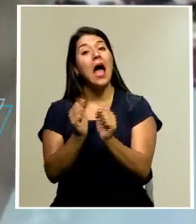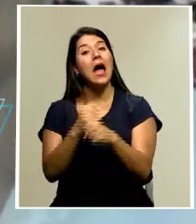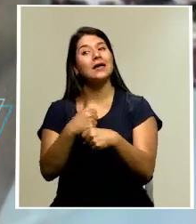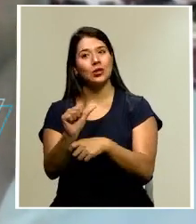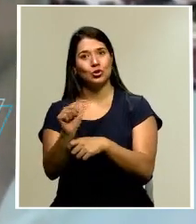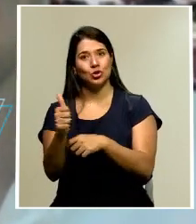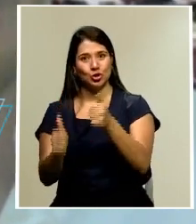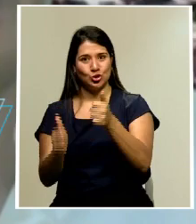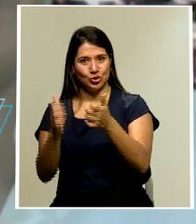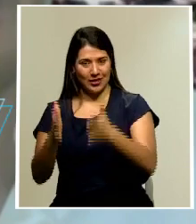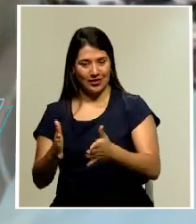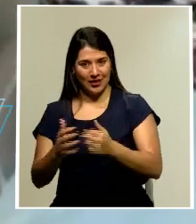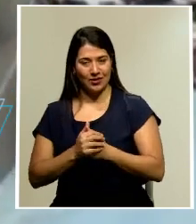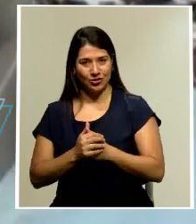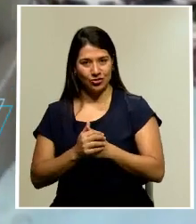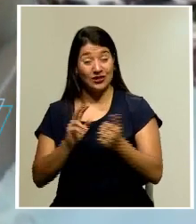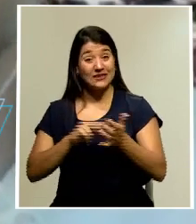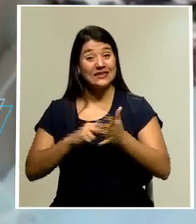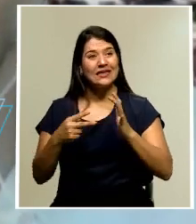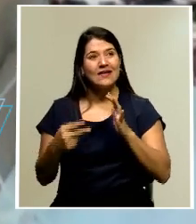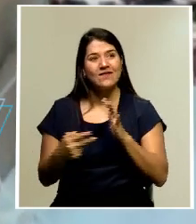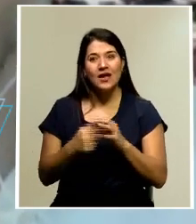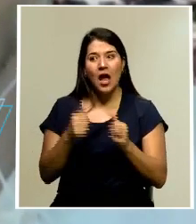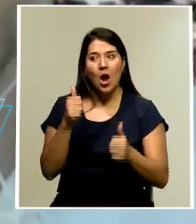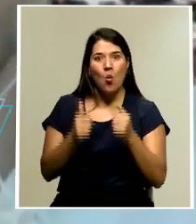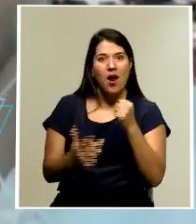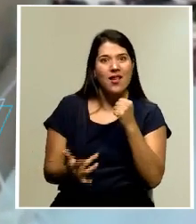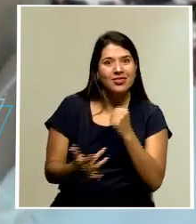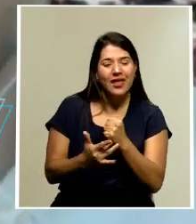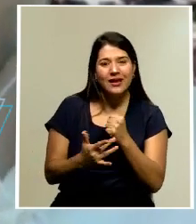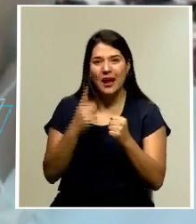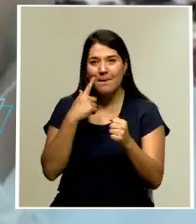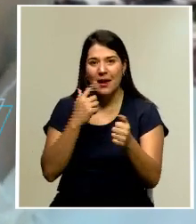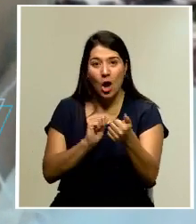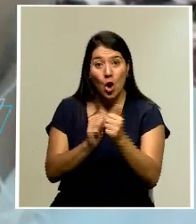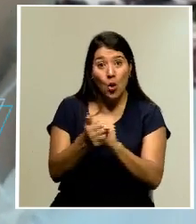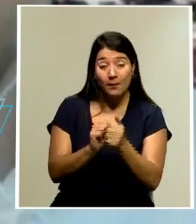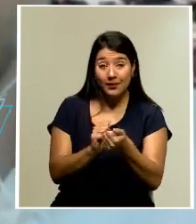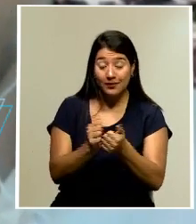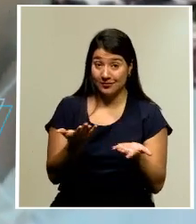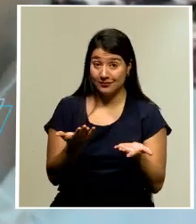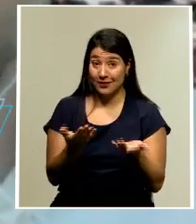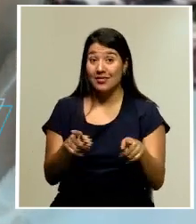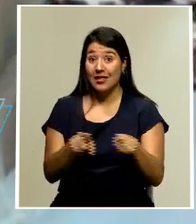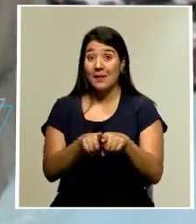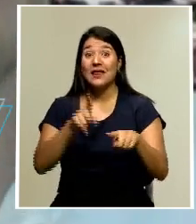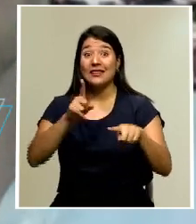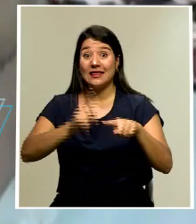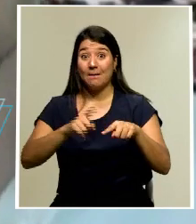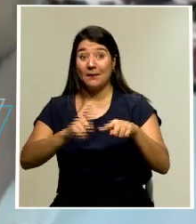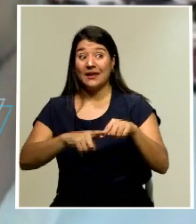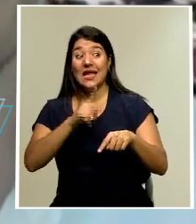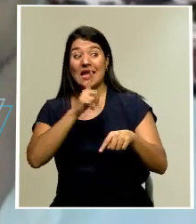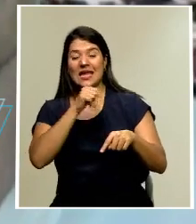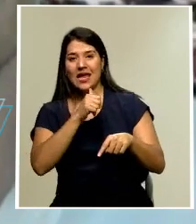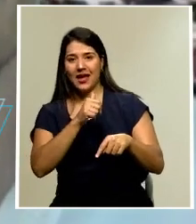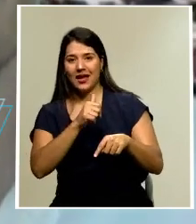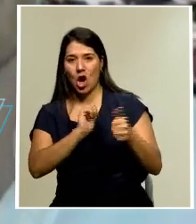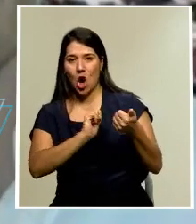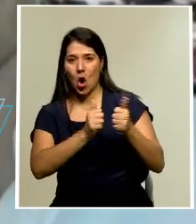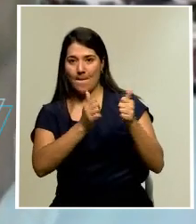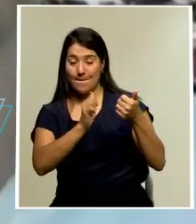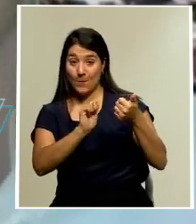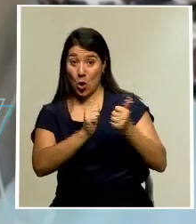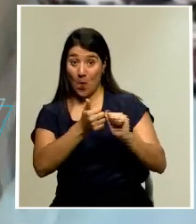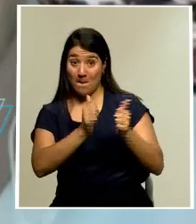pelea, la táctica de pelea o de combate se define también por el tipo de adversario que tengo enfrente.